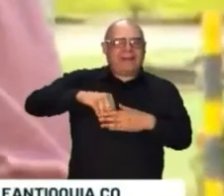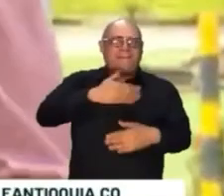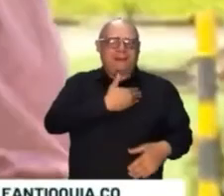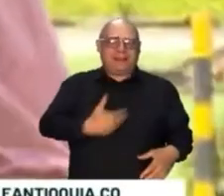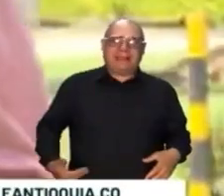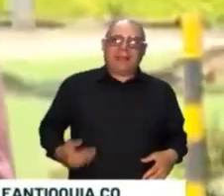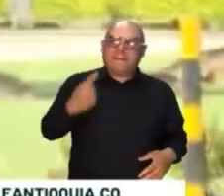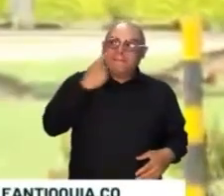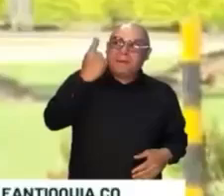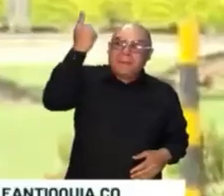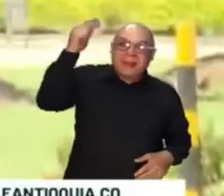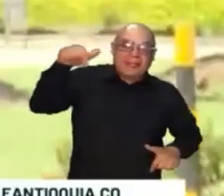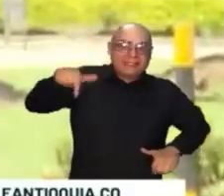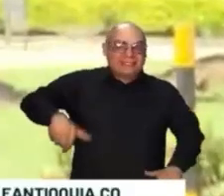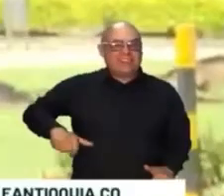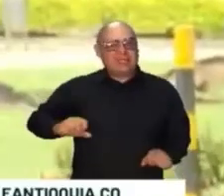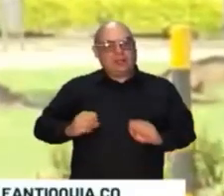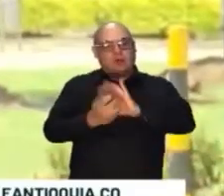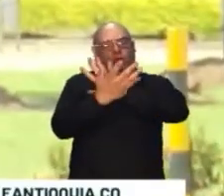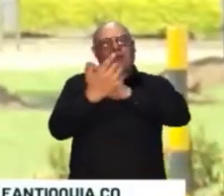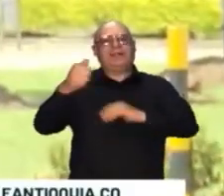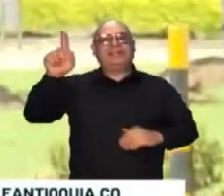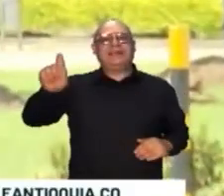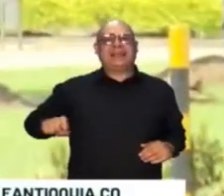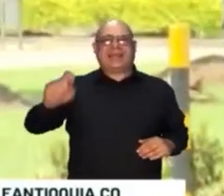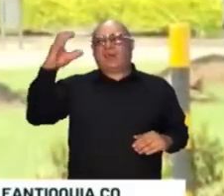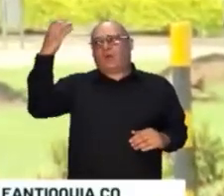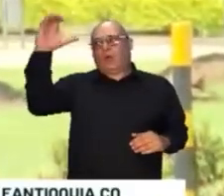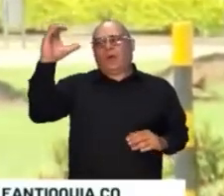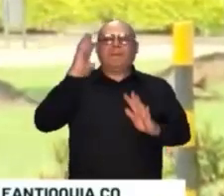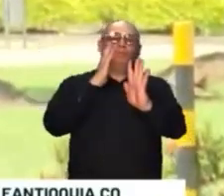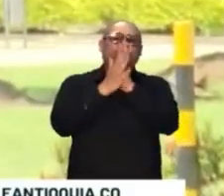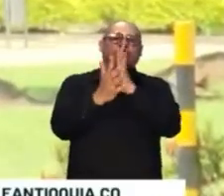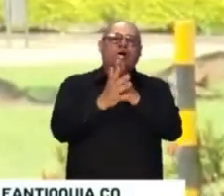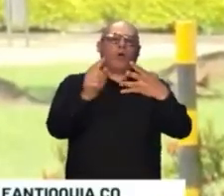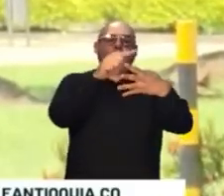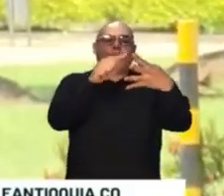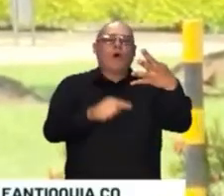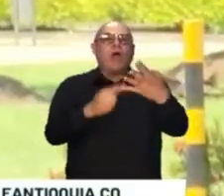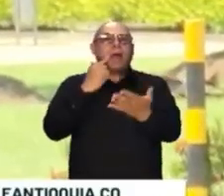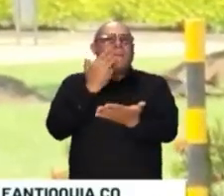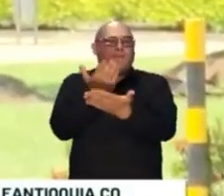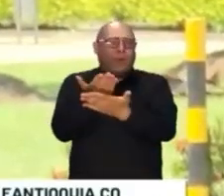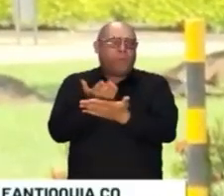cov-1 colombiana habló sobre las cuatro propuestas del país para esta Cumbre